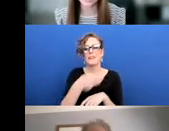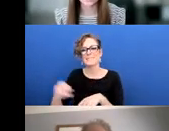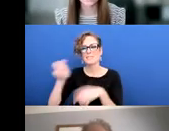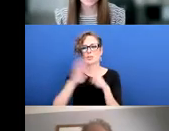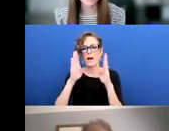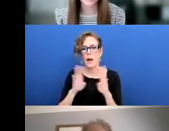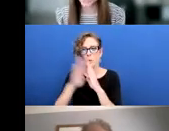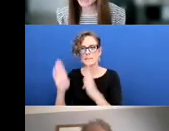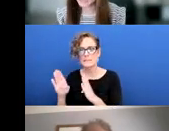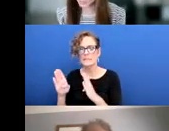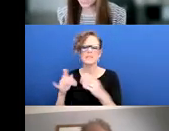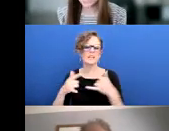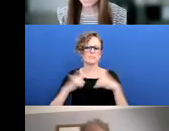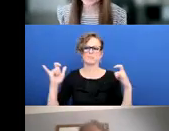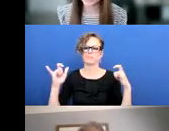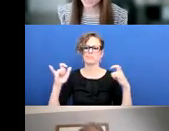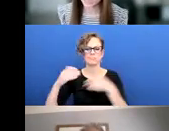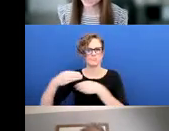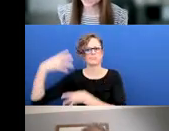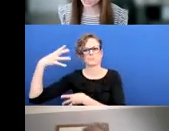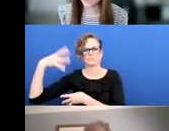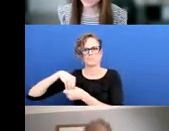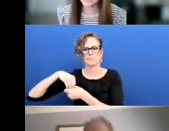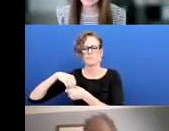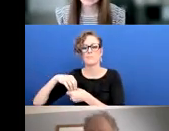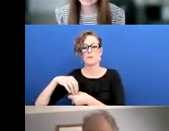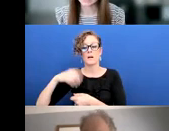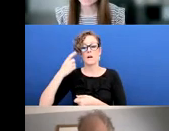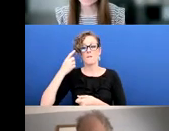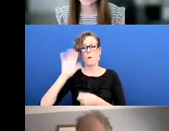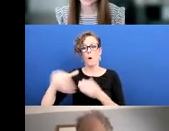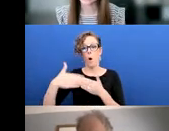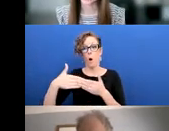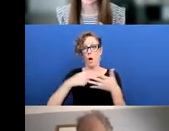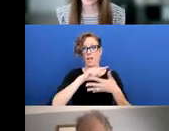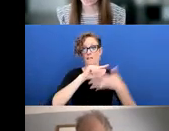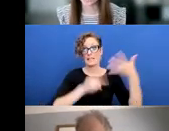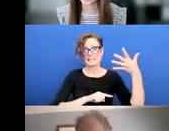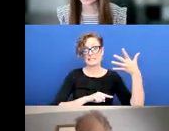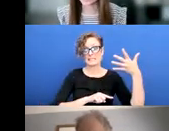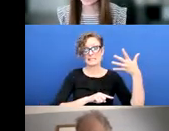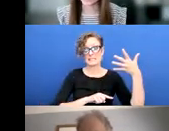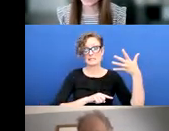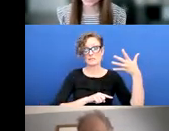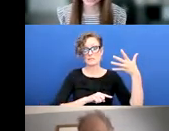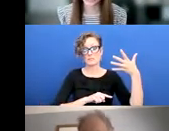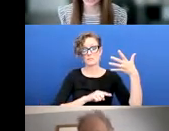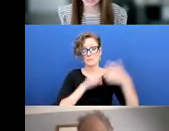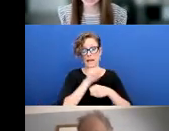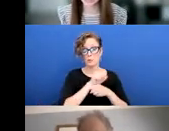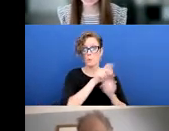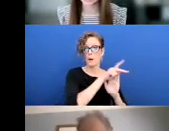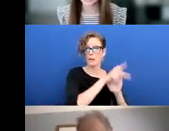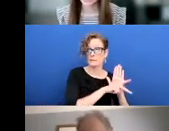vivienda, etcétera. Entonces, hay muchas piezas diferentes. Diría que para todos estos políticas,